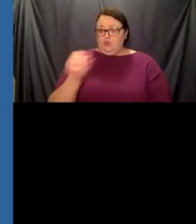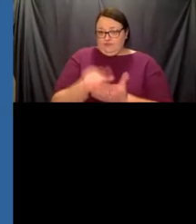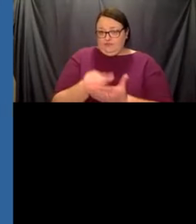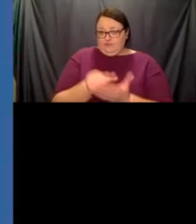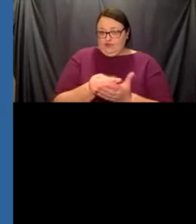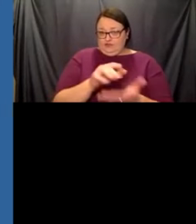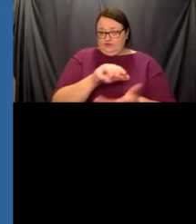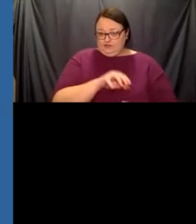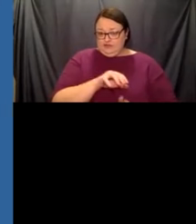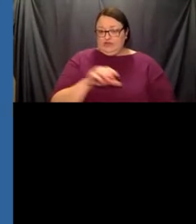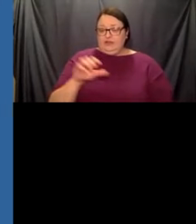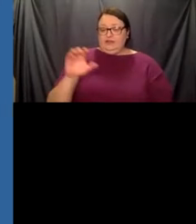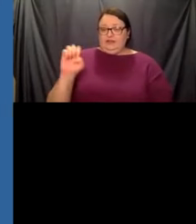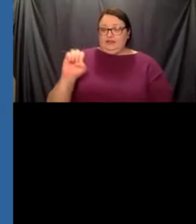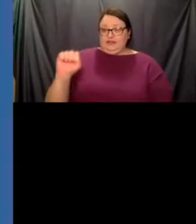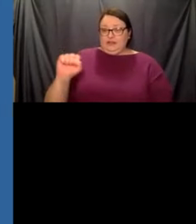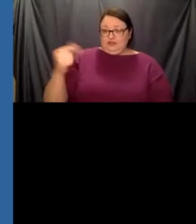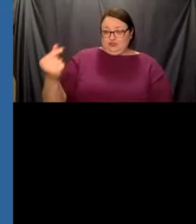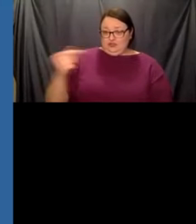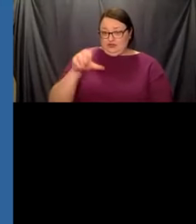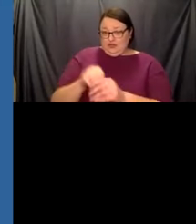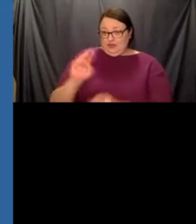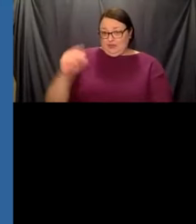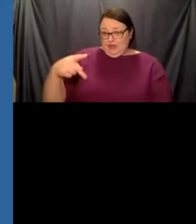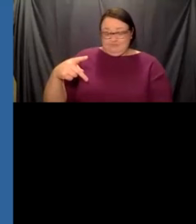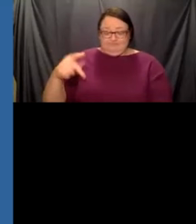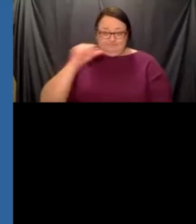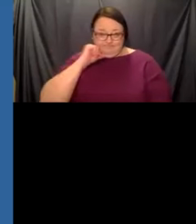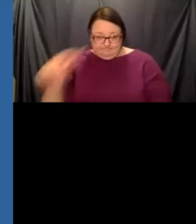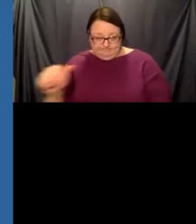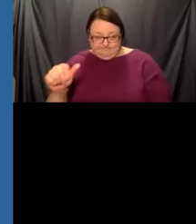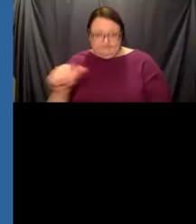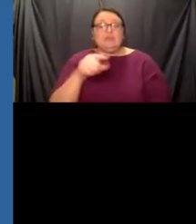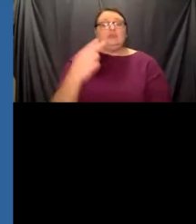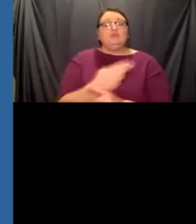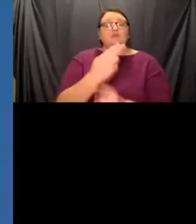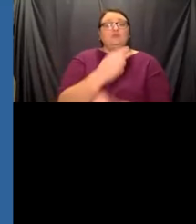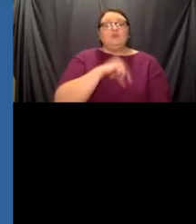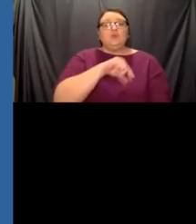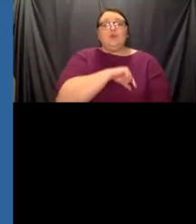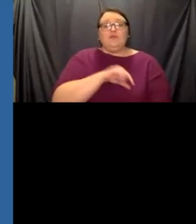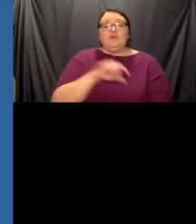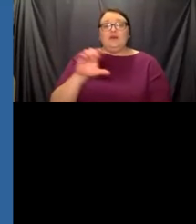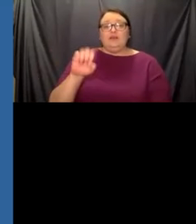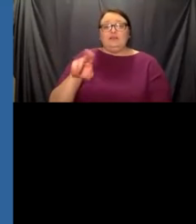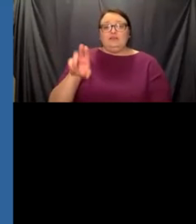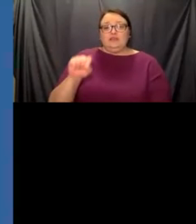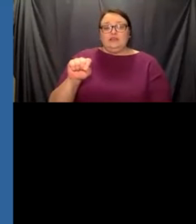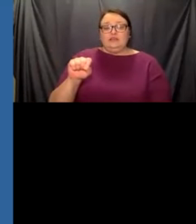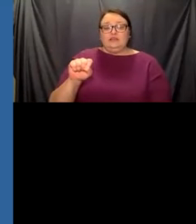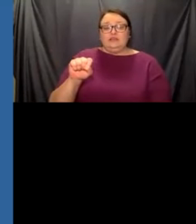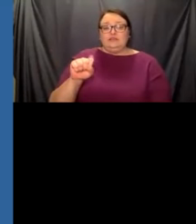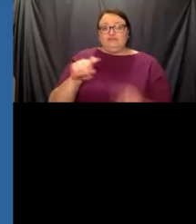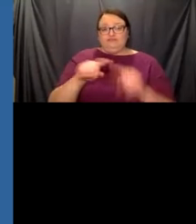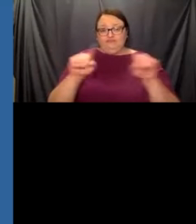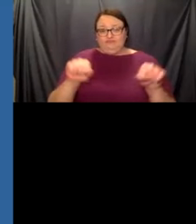This map utilizes qualified census tracts, which is what you see in green. And El mapa